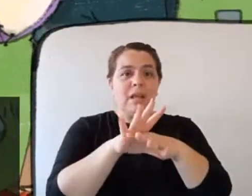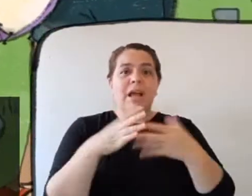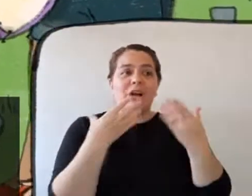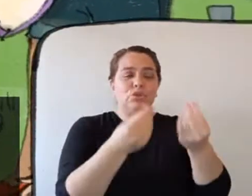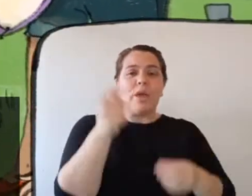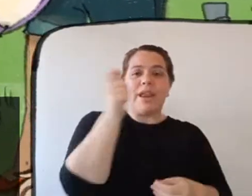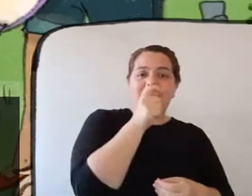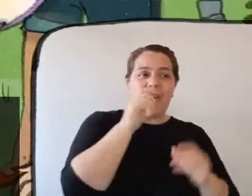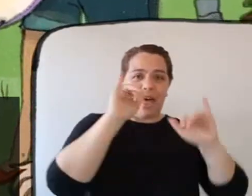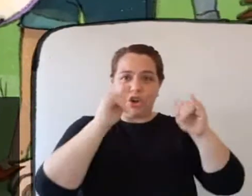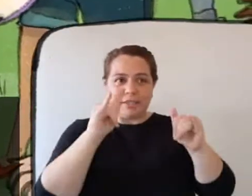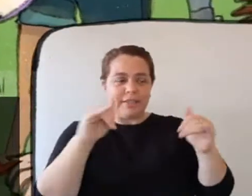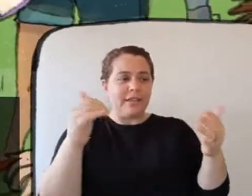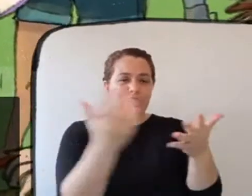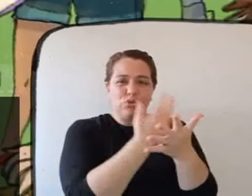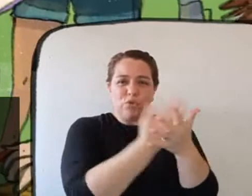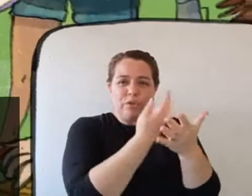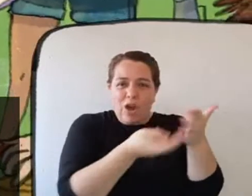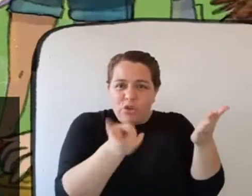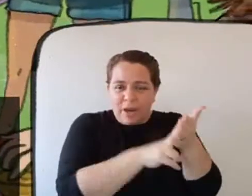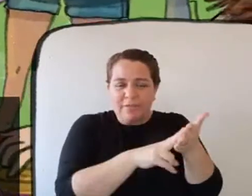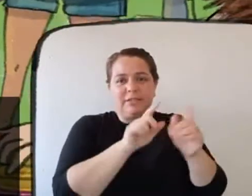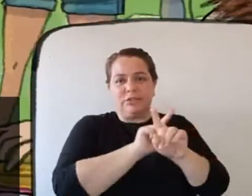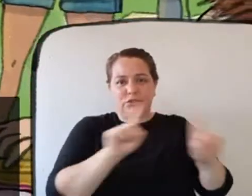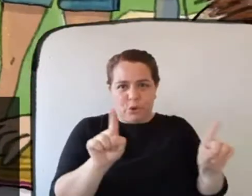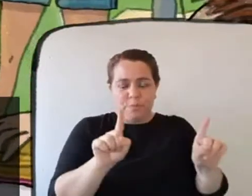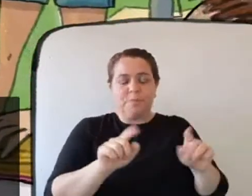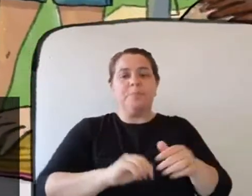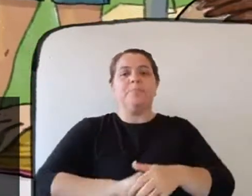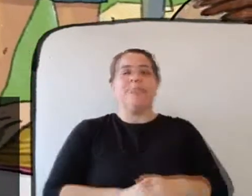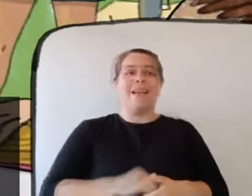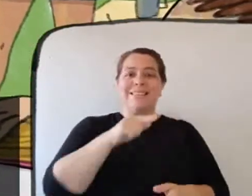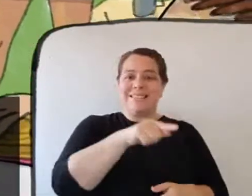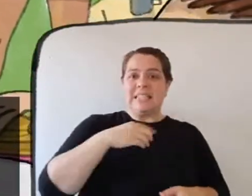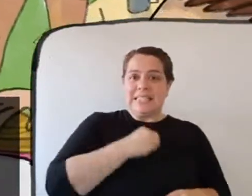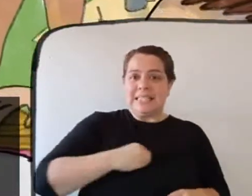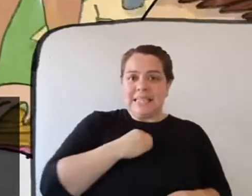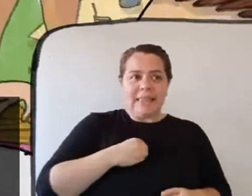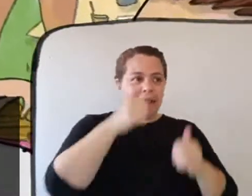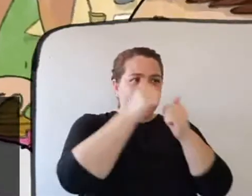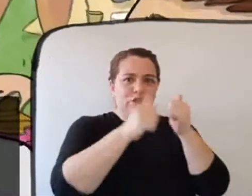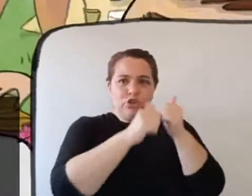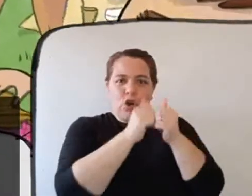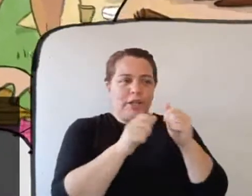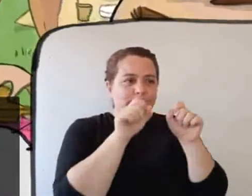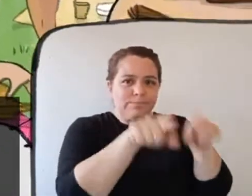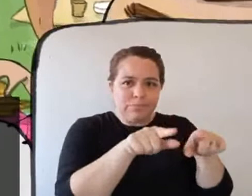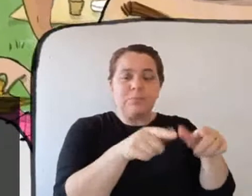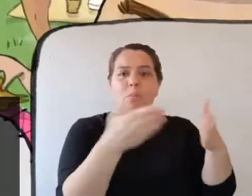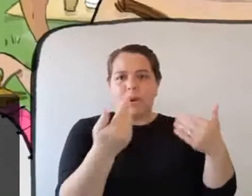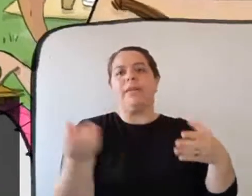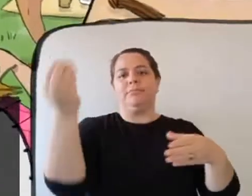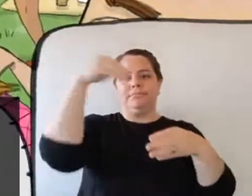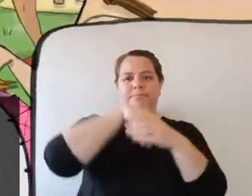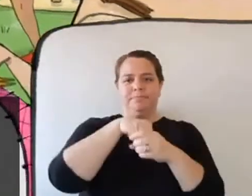o adolescente y permite superar las respuestas fragmentadas que habitualmente dábamos. Así se logra que sean